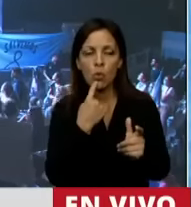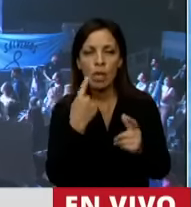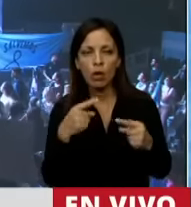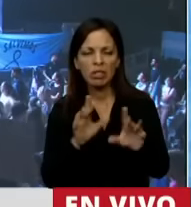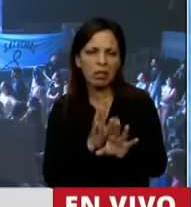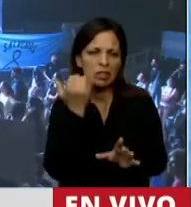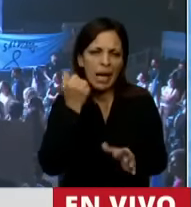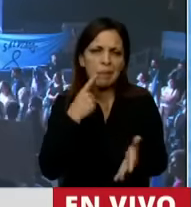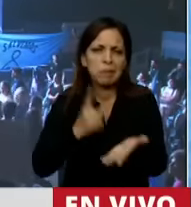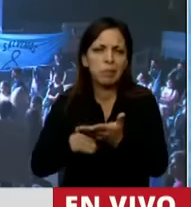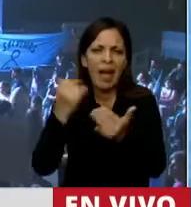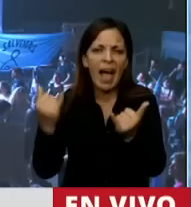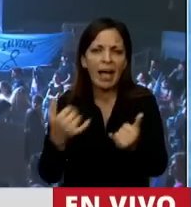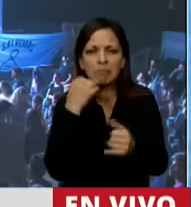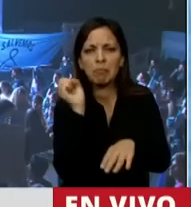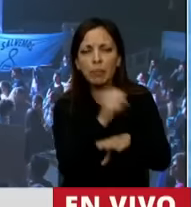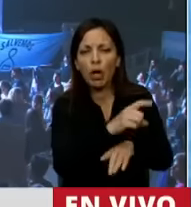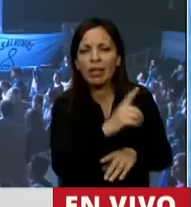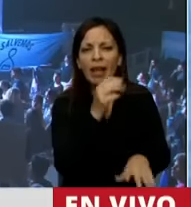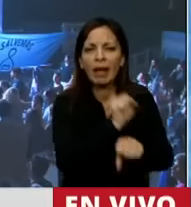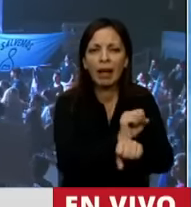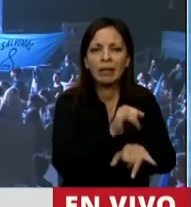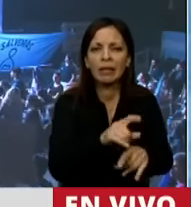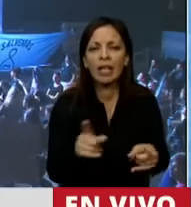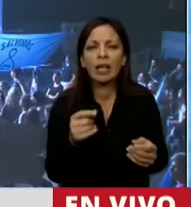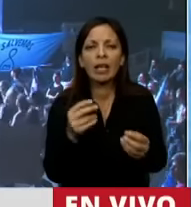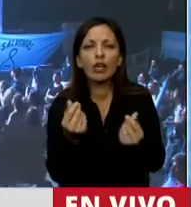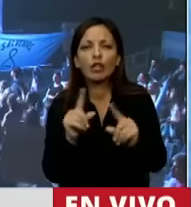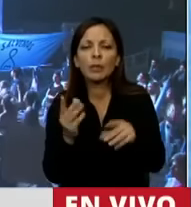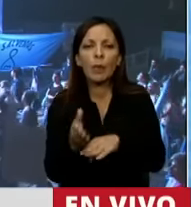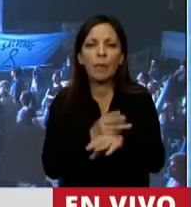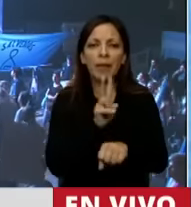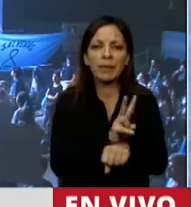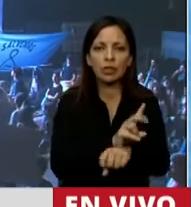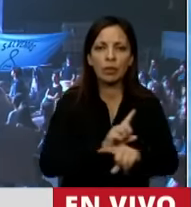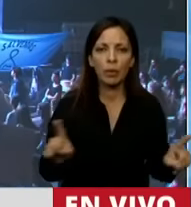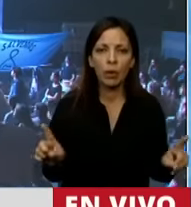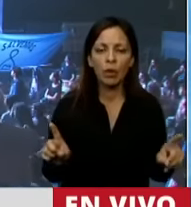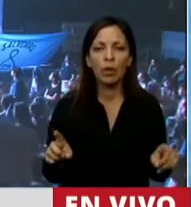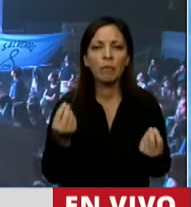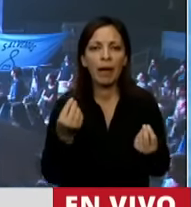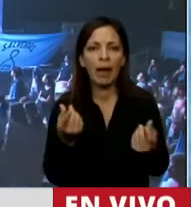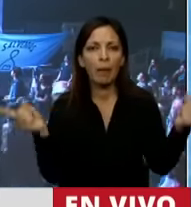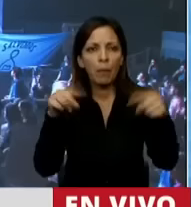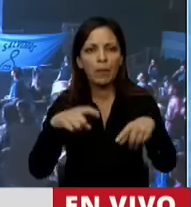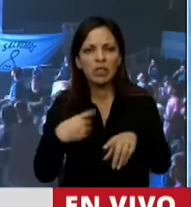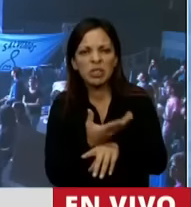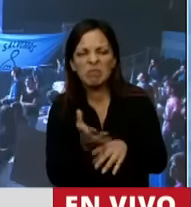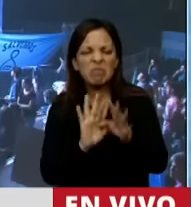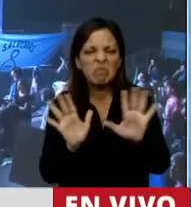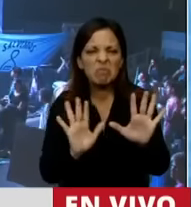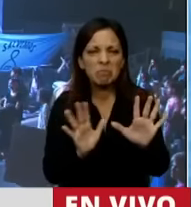de realizar el aborto, ni tampoco sirve como prevención especial para la resocialización. En